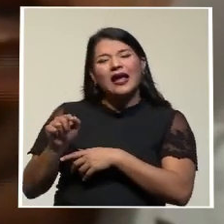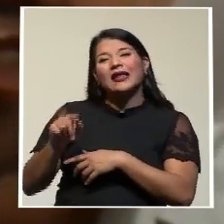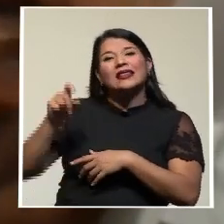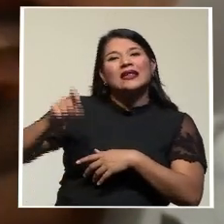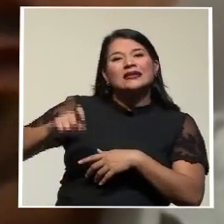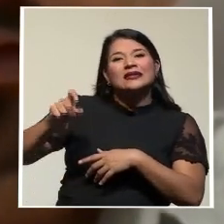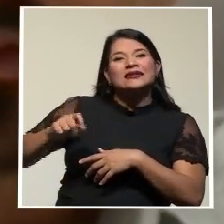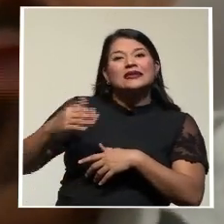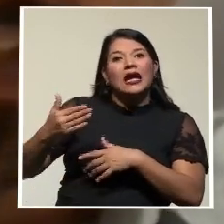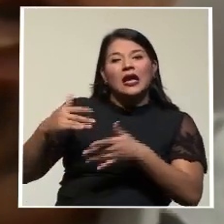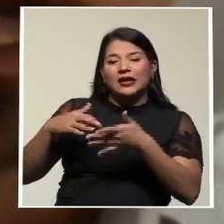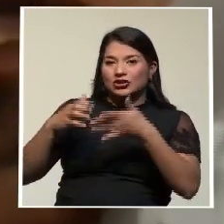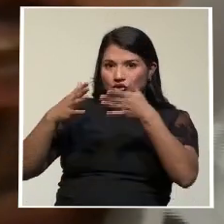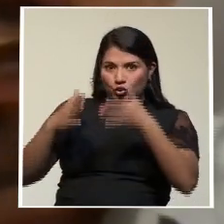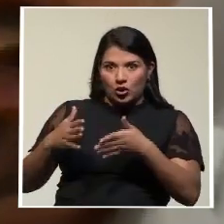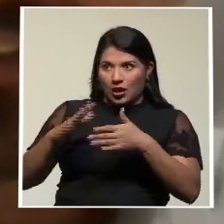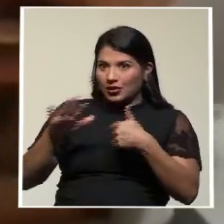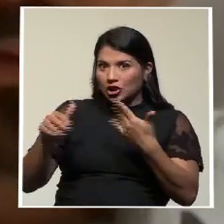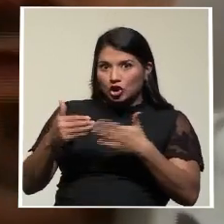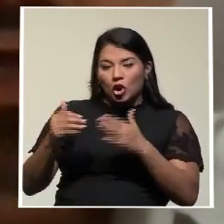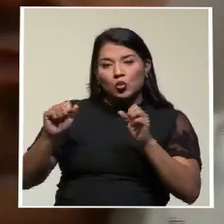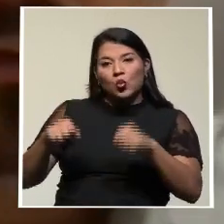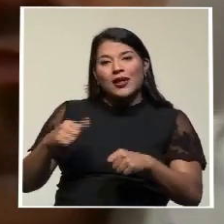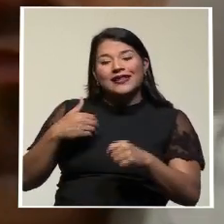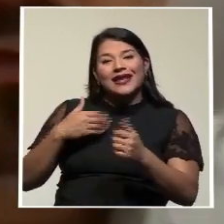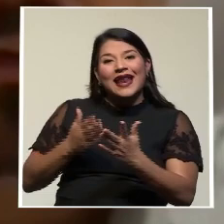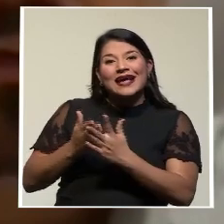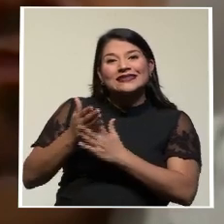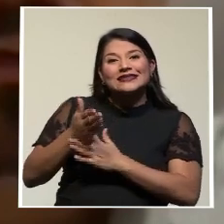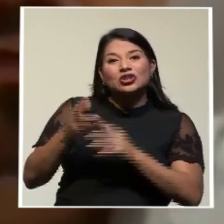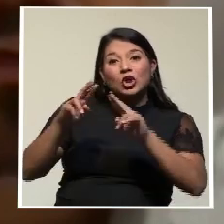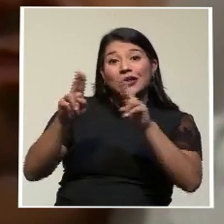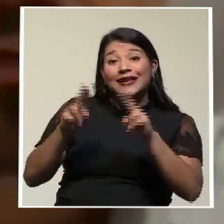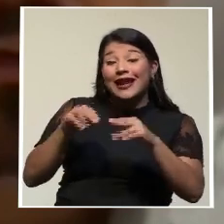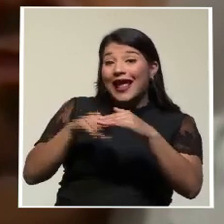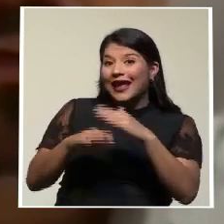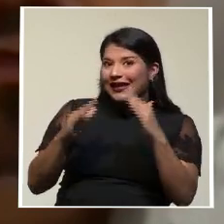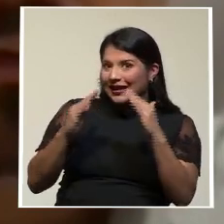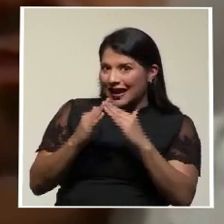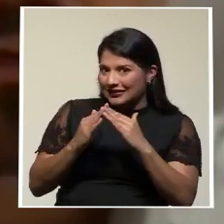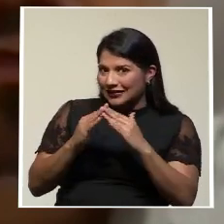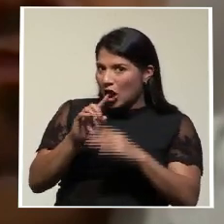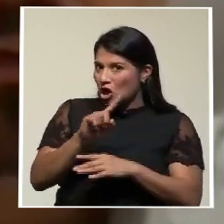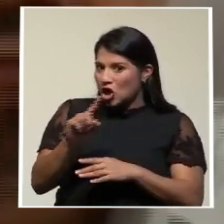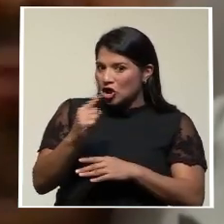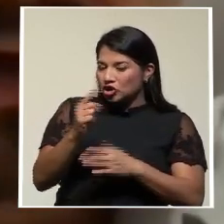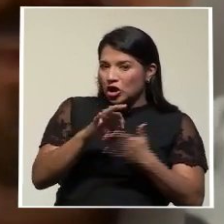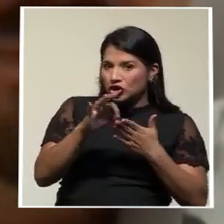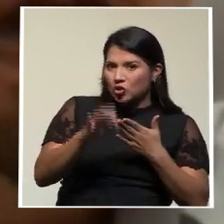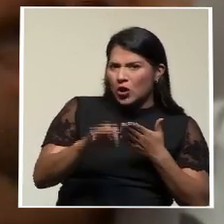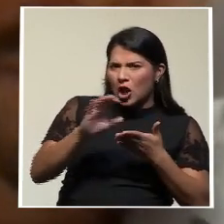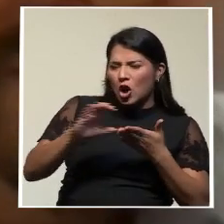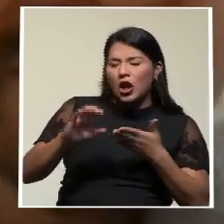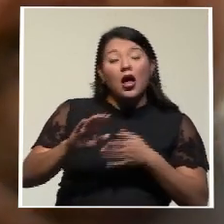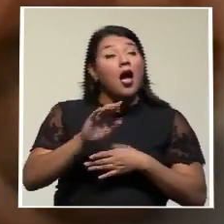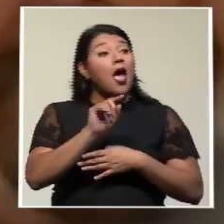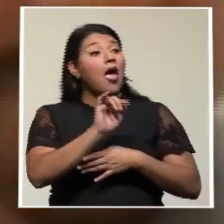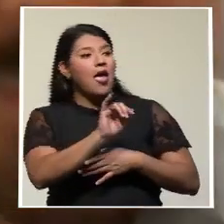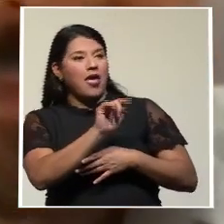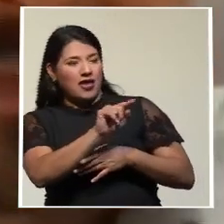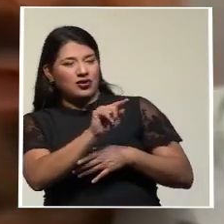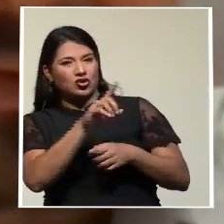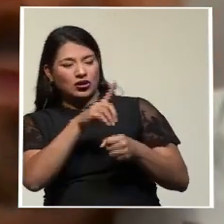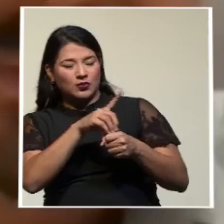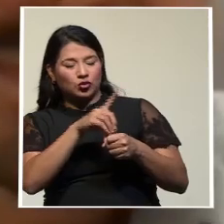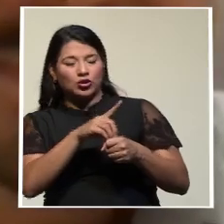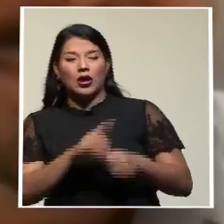que las y los estudiantes tengan acceso en sus hogares. Pero entonces, hay un programa que se llama... Ahí sí. Va,